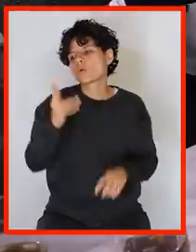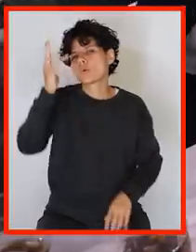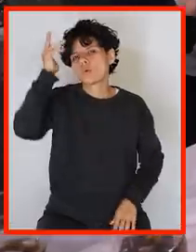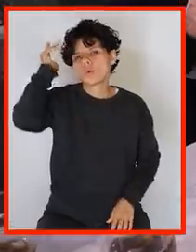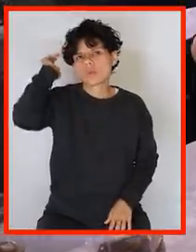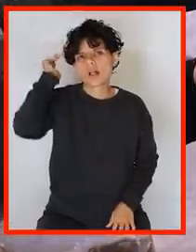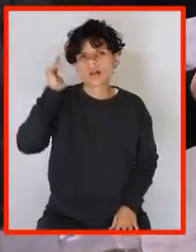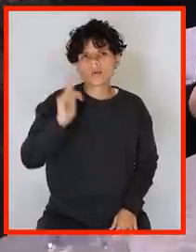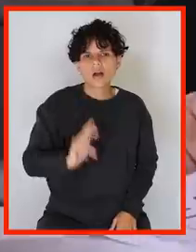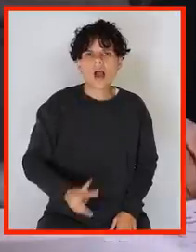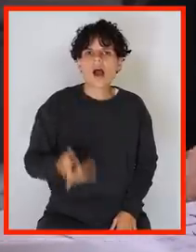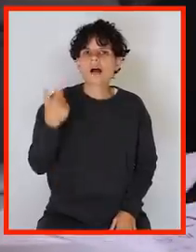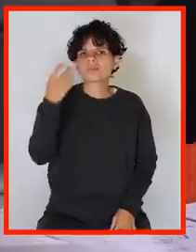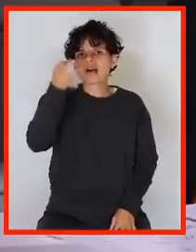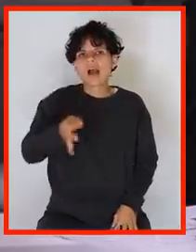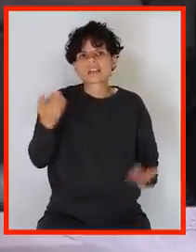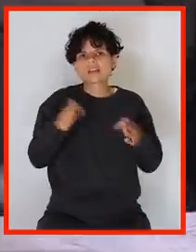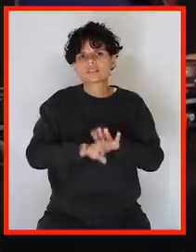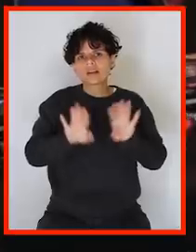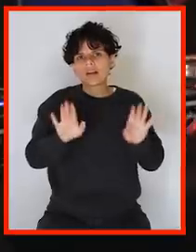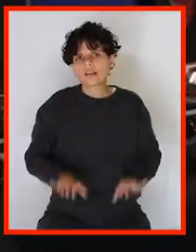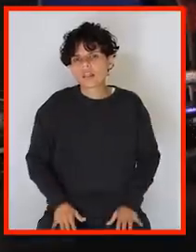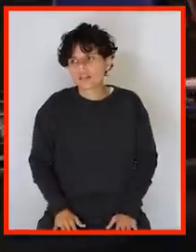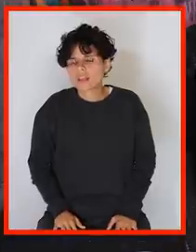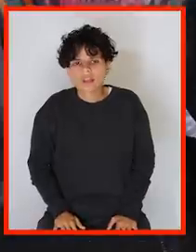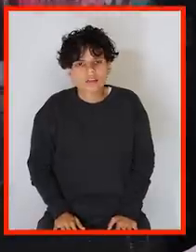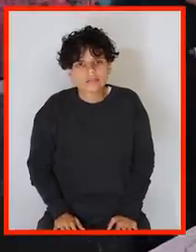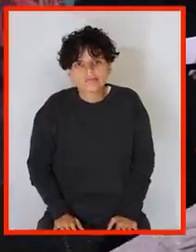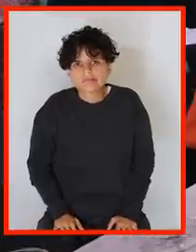Oh, weón, nos cagaste el cielo. Dale, weón.